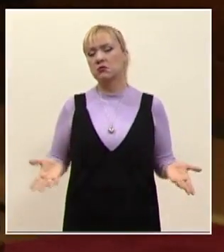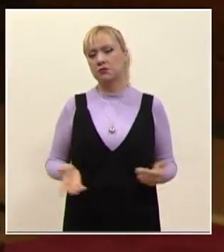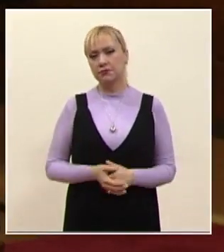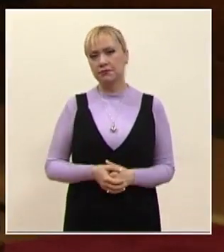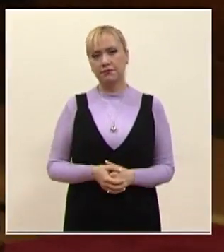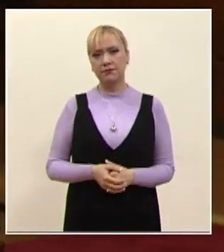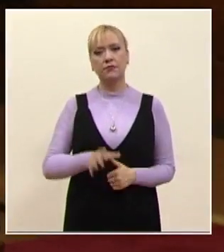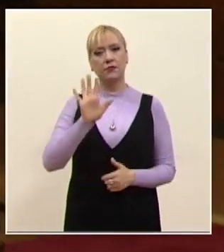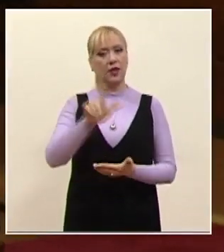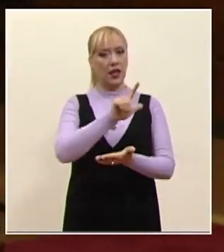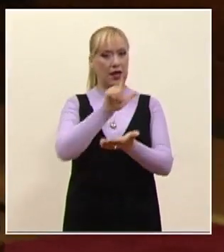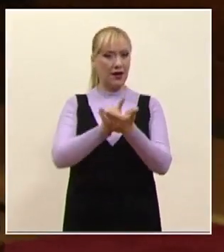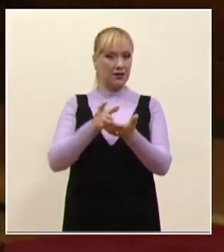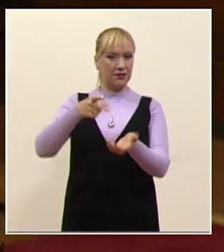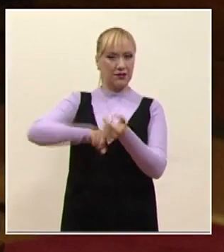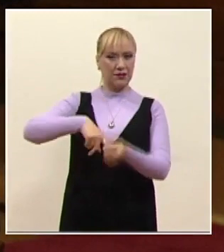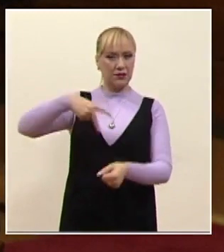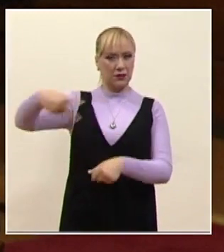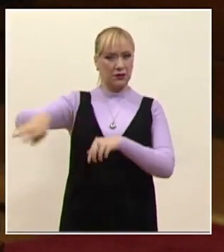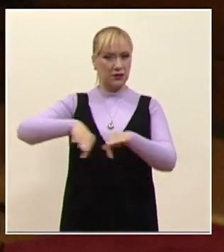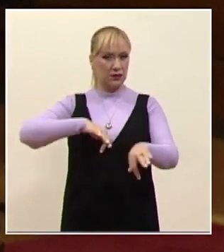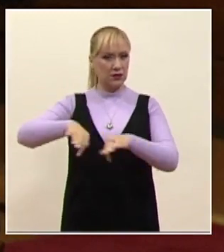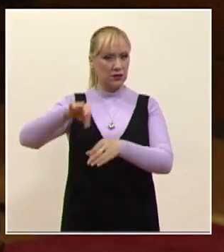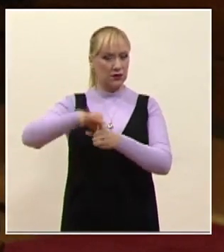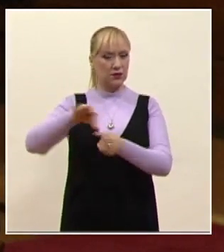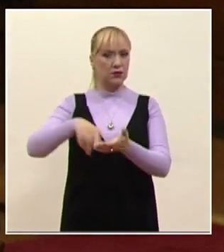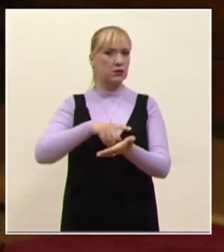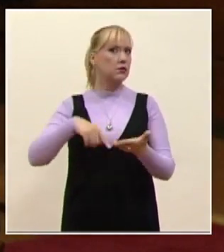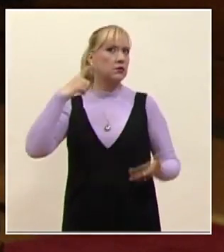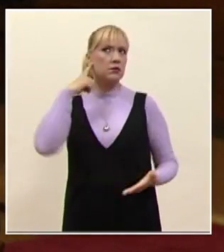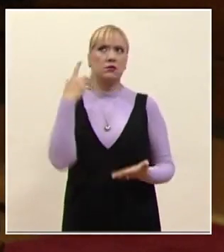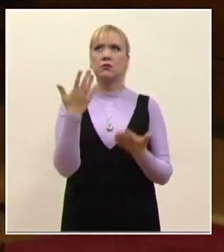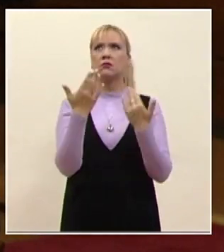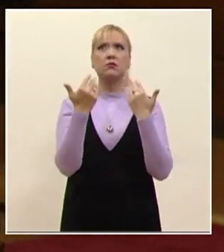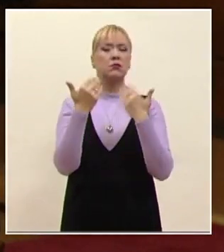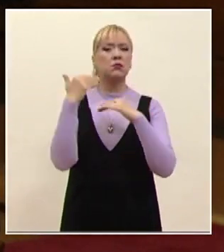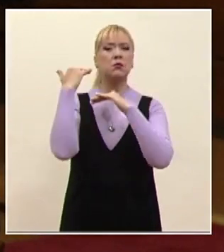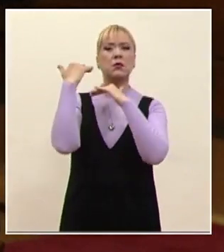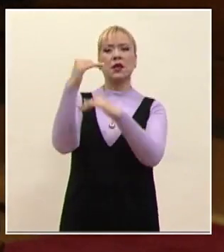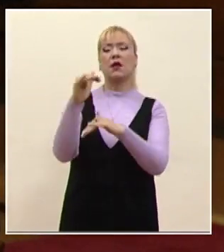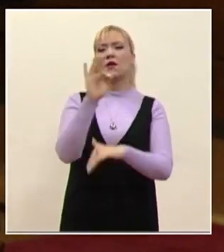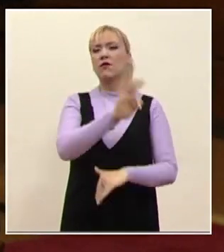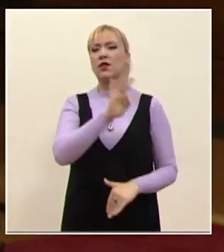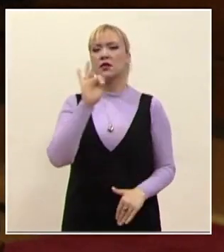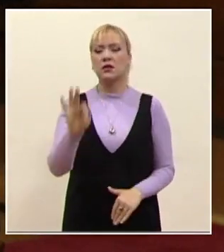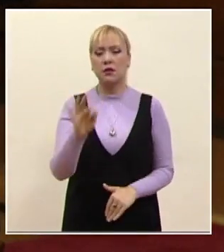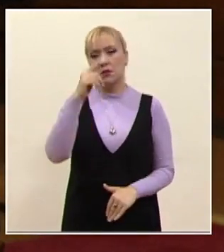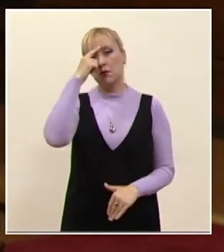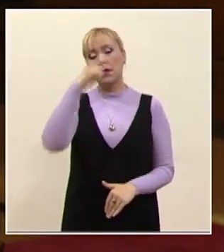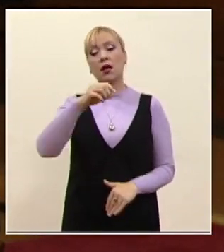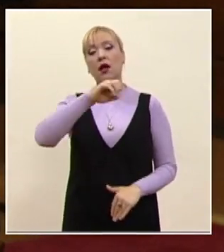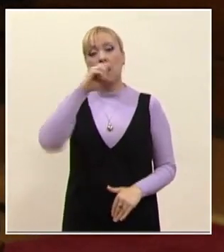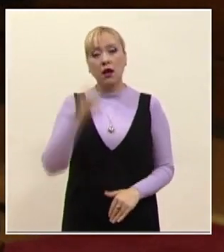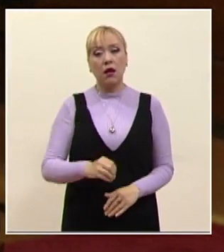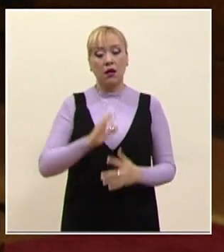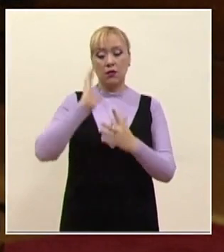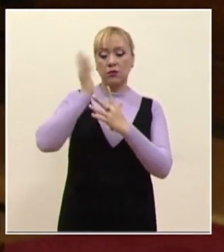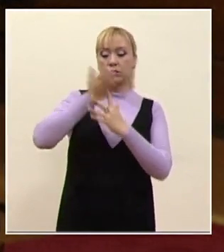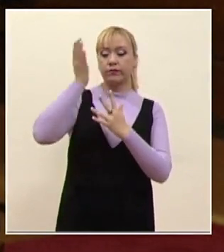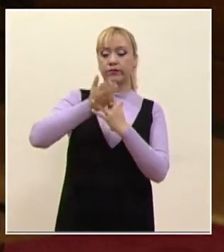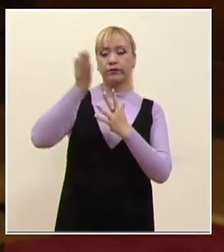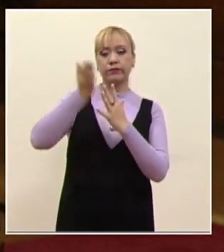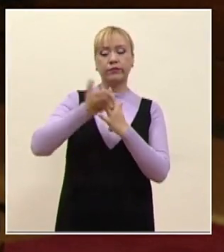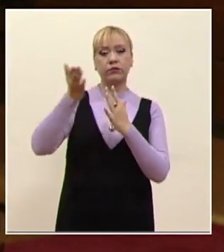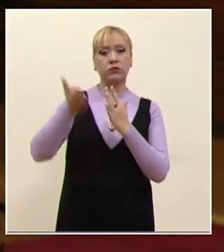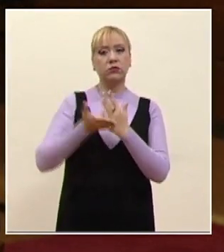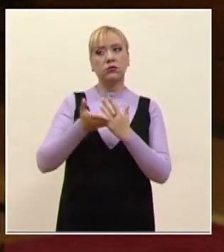En la ley orgánica respectiva no se establece ningún plazo conforme al cual debieran repartirse